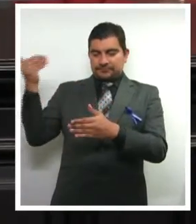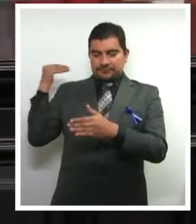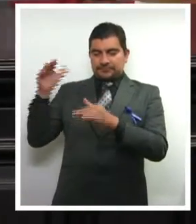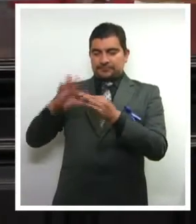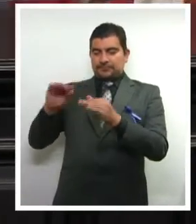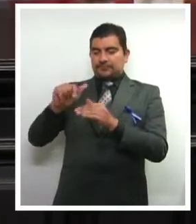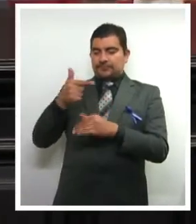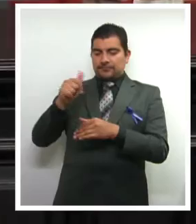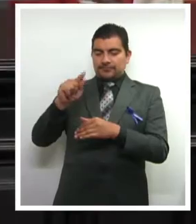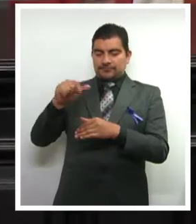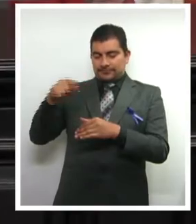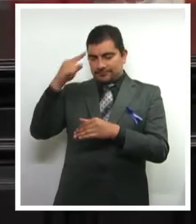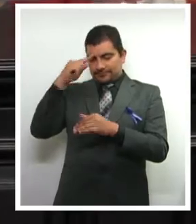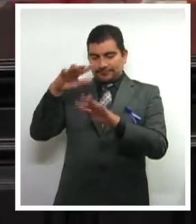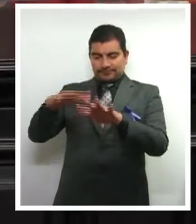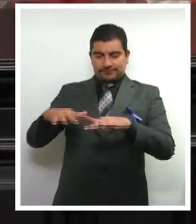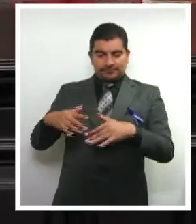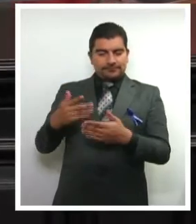en la Gaceta Parlamentaria.